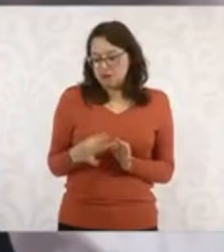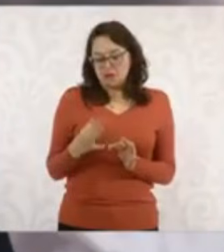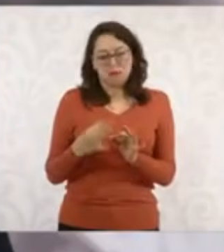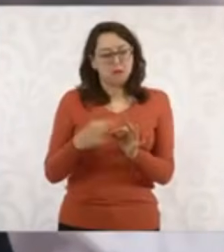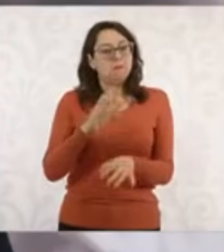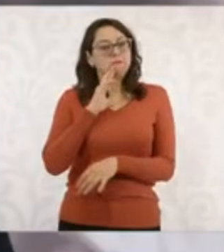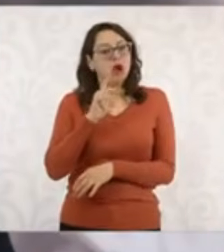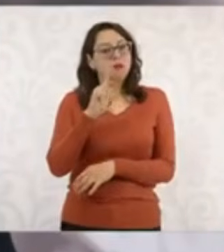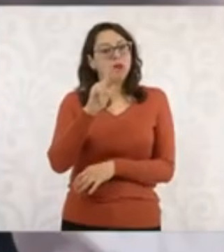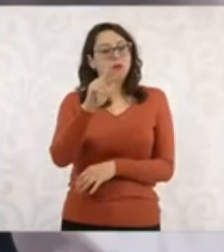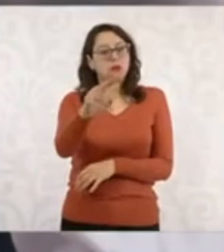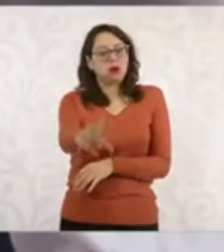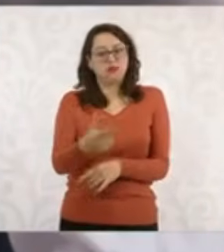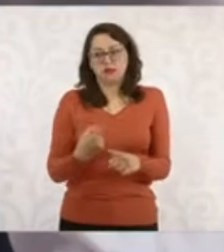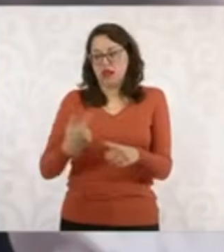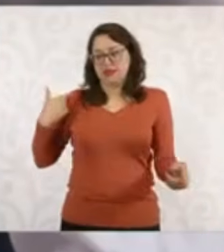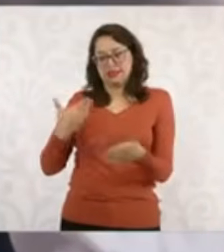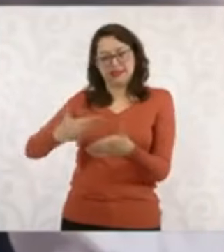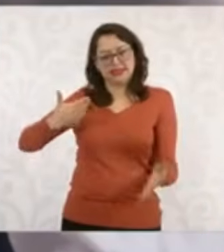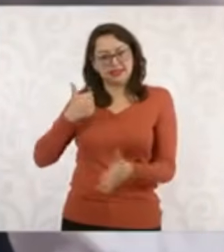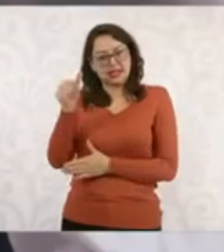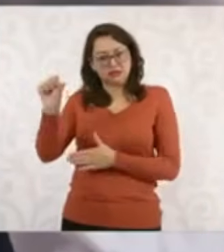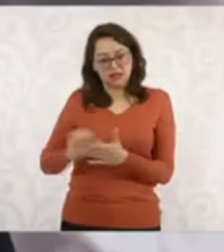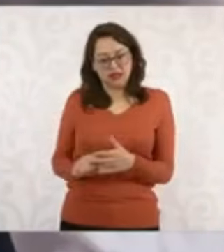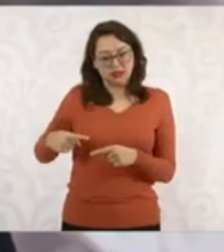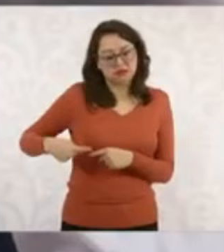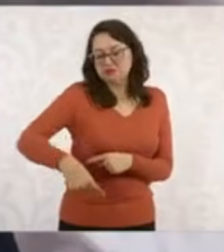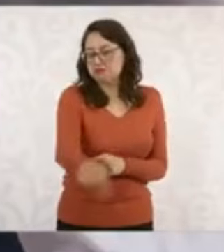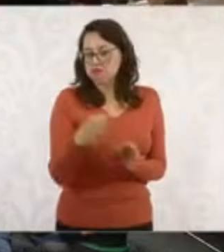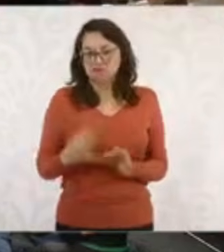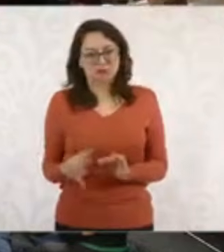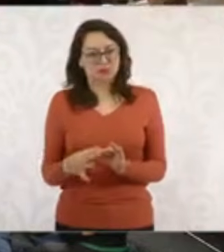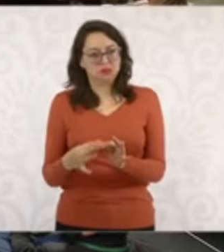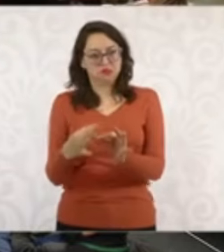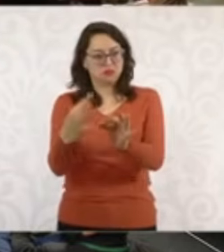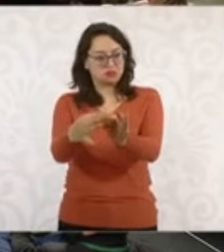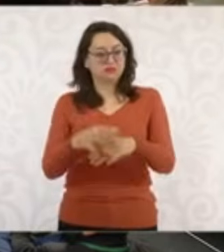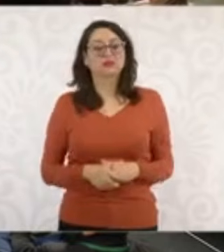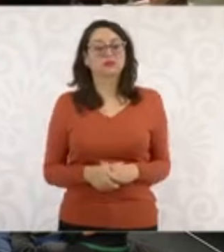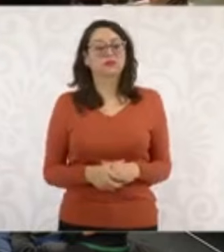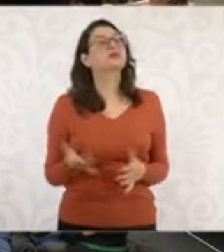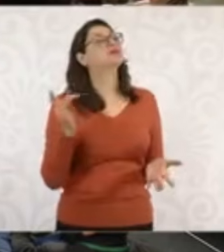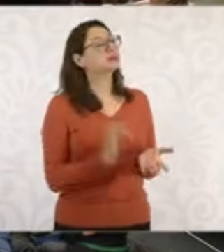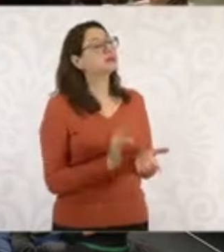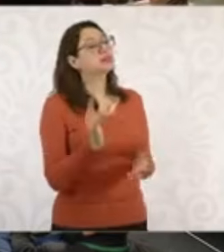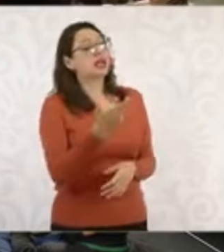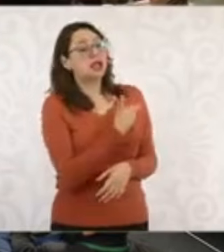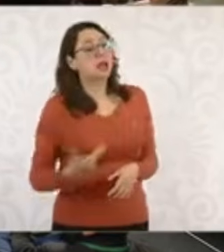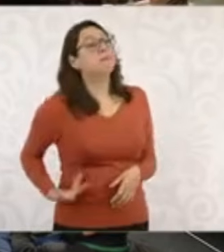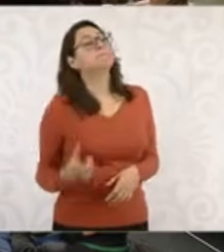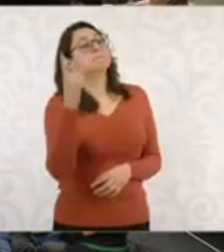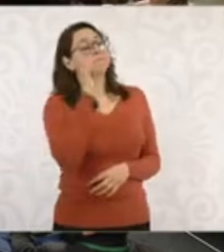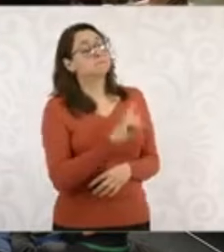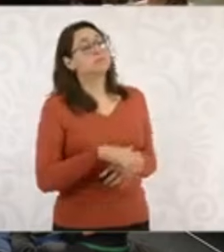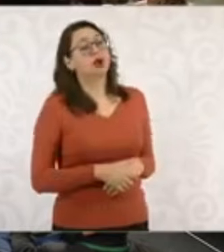del 2025 y lo hemos mantenido bien en este inicio del año. Gracias. Presidenta,